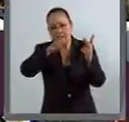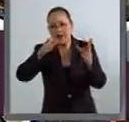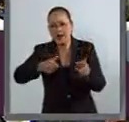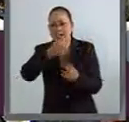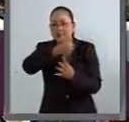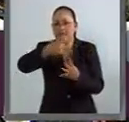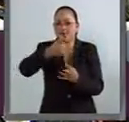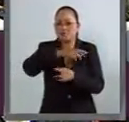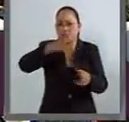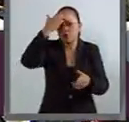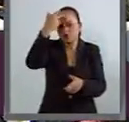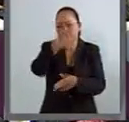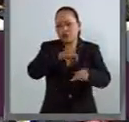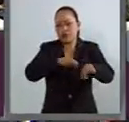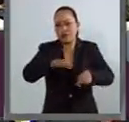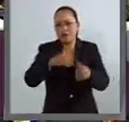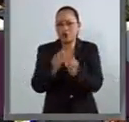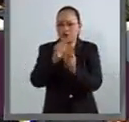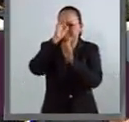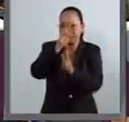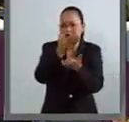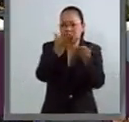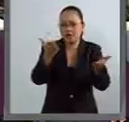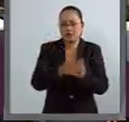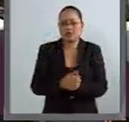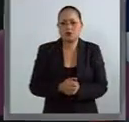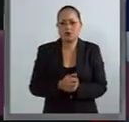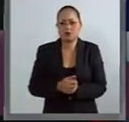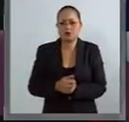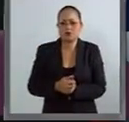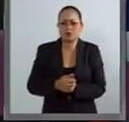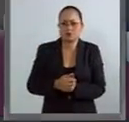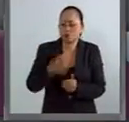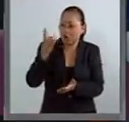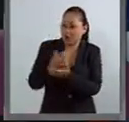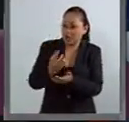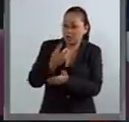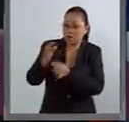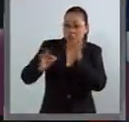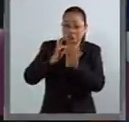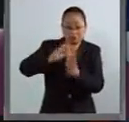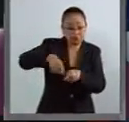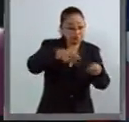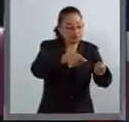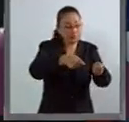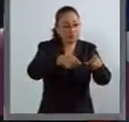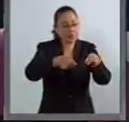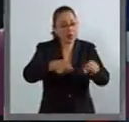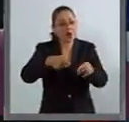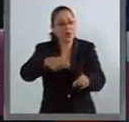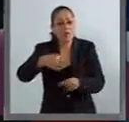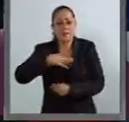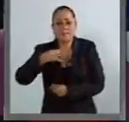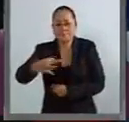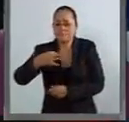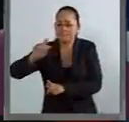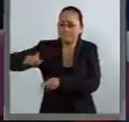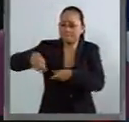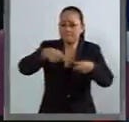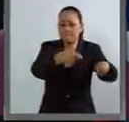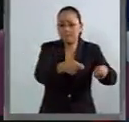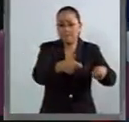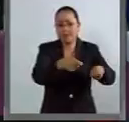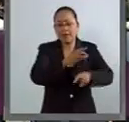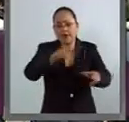doctor, y por respeto a ellos no voy a cumplirlo de mero trámite, pero con plena conciencia de que he sido delegado para